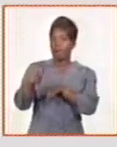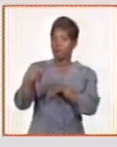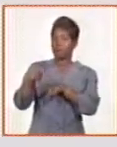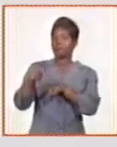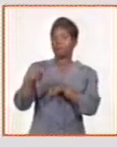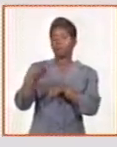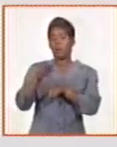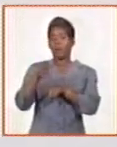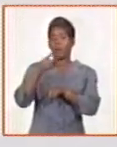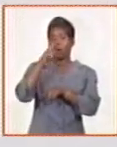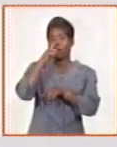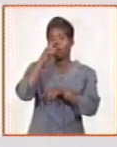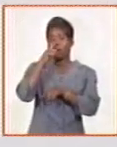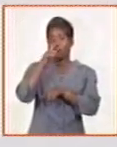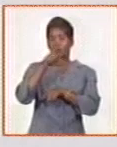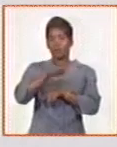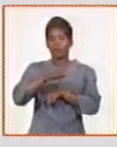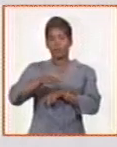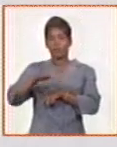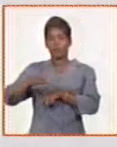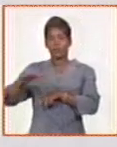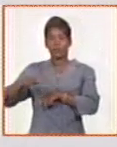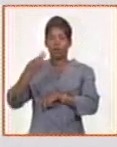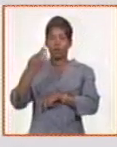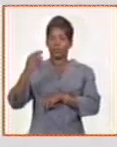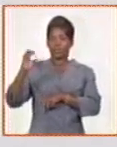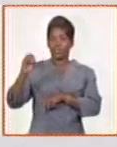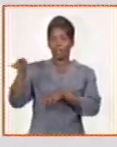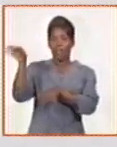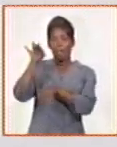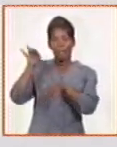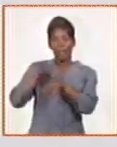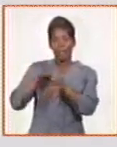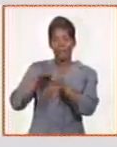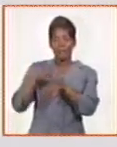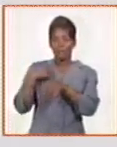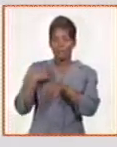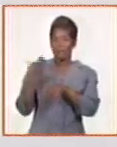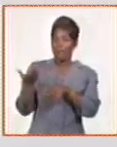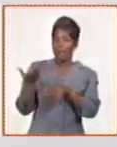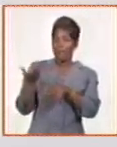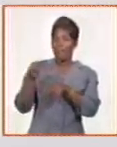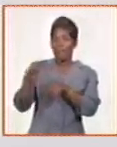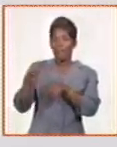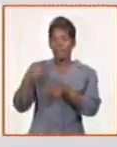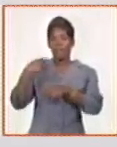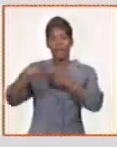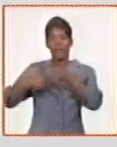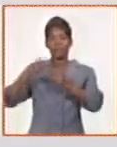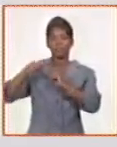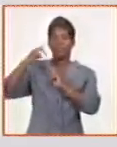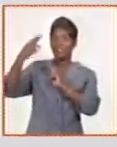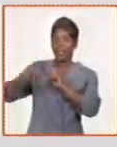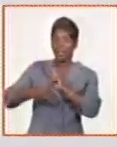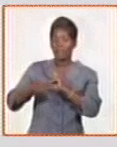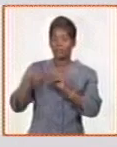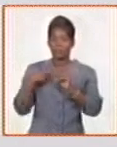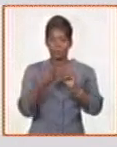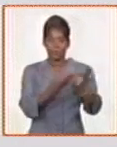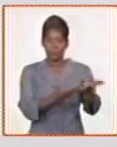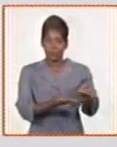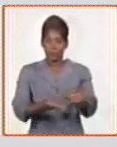80 muchachos, y estaban ahí vestidos de abejita, y entonces tenían montada, y lo ofrecen a Bahía Honda, la